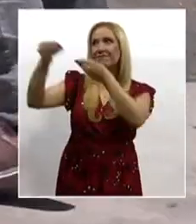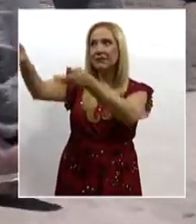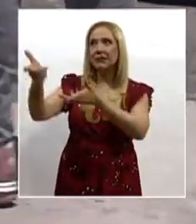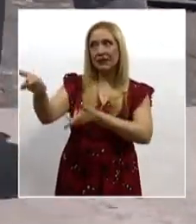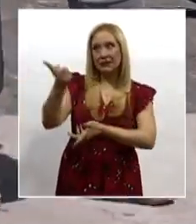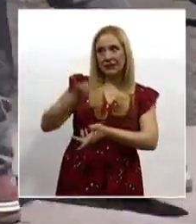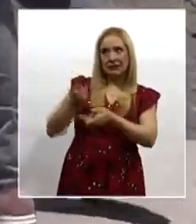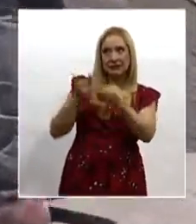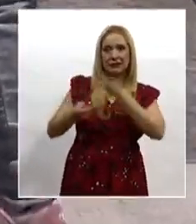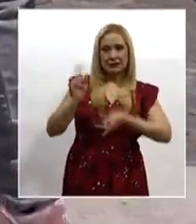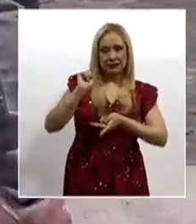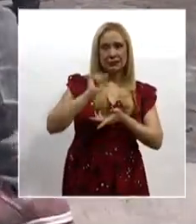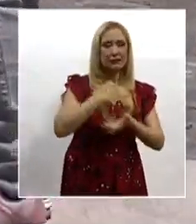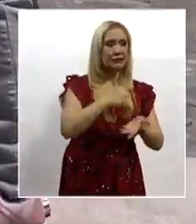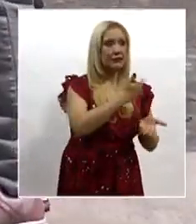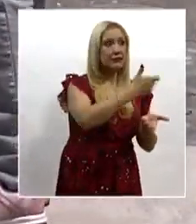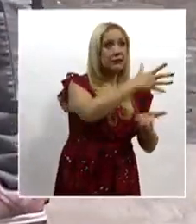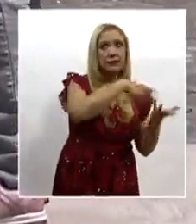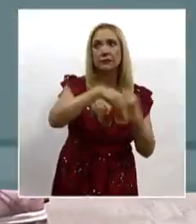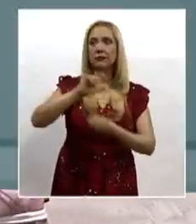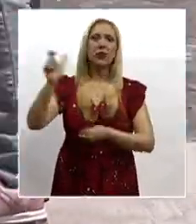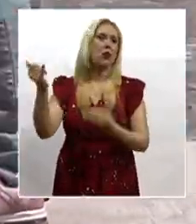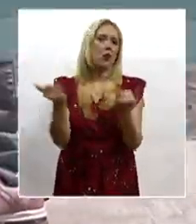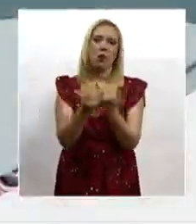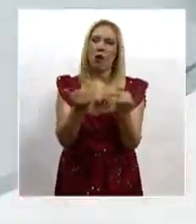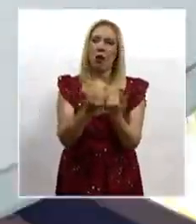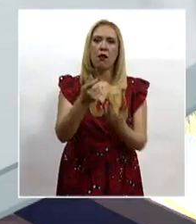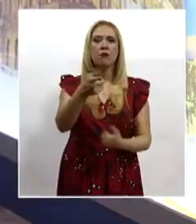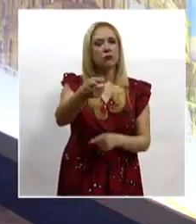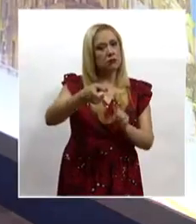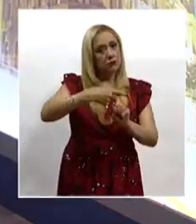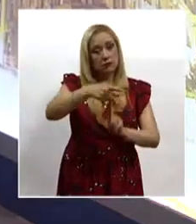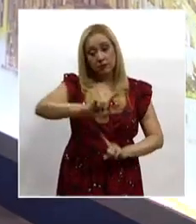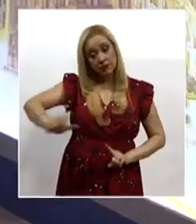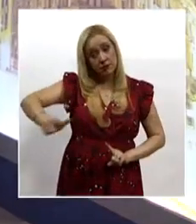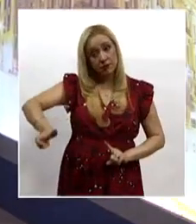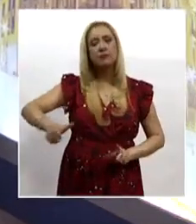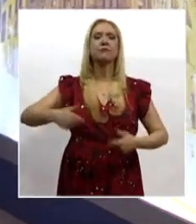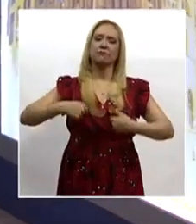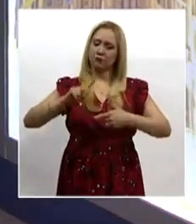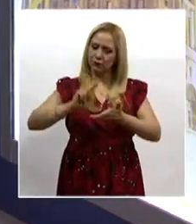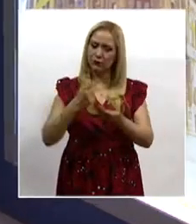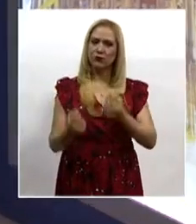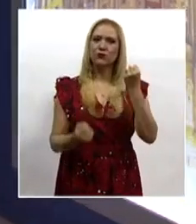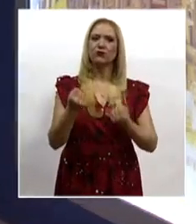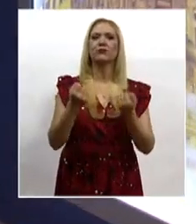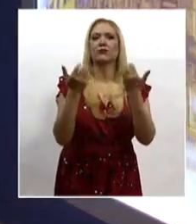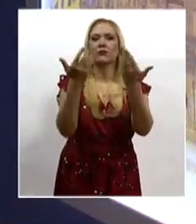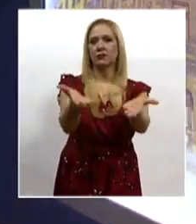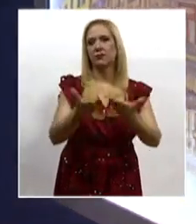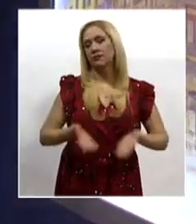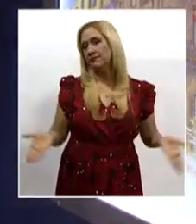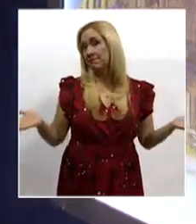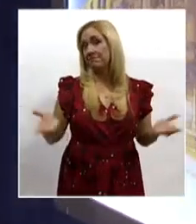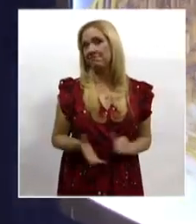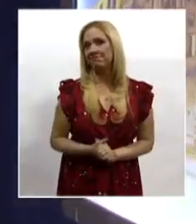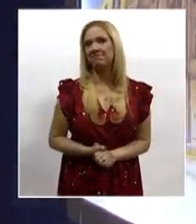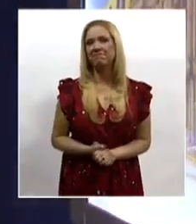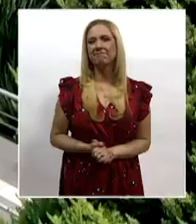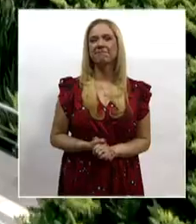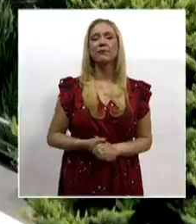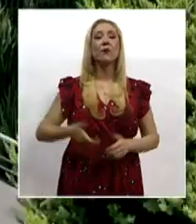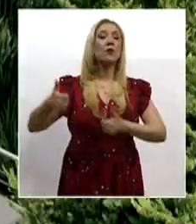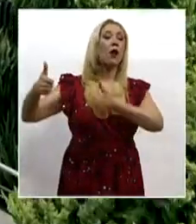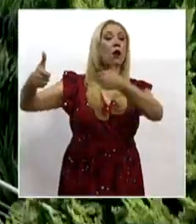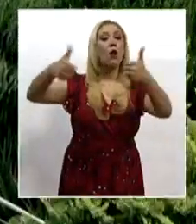considera idóneas para este efecto. Y en sesión privada, la Sala Superior confirmó por mayoría